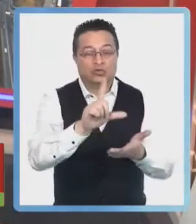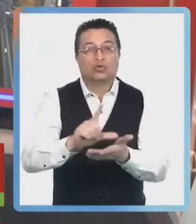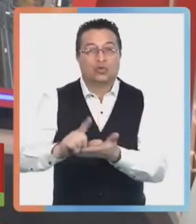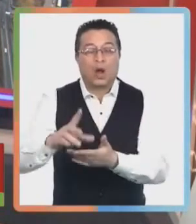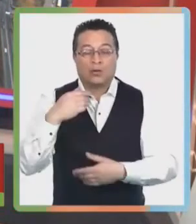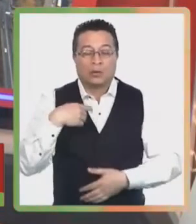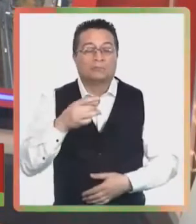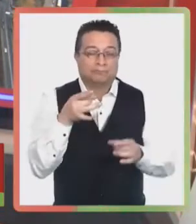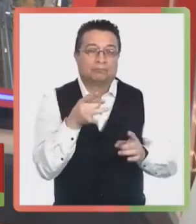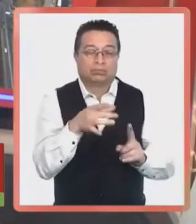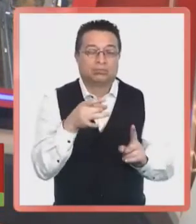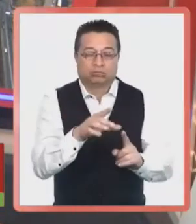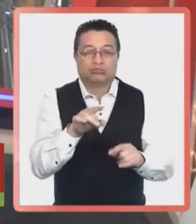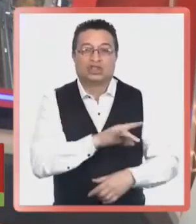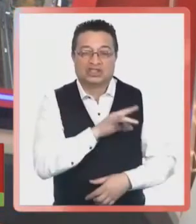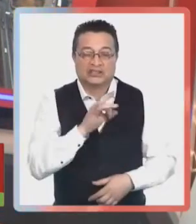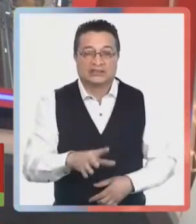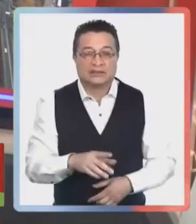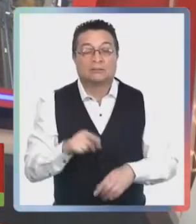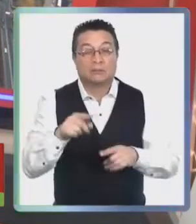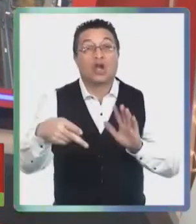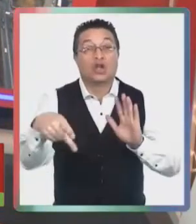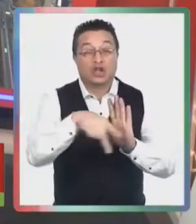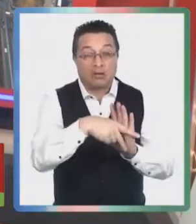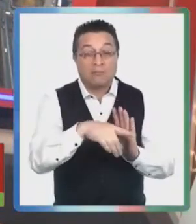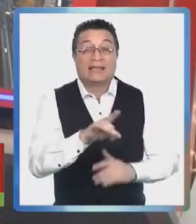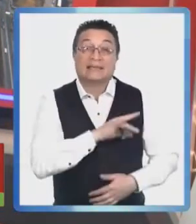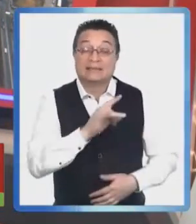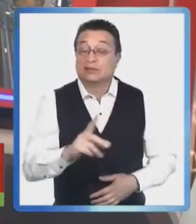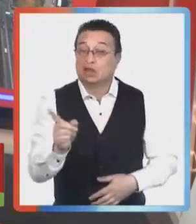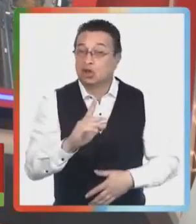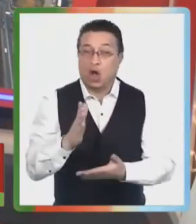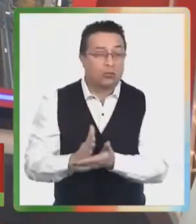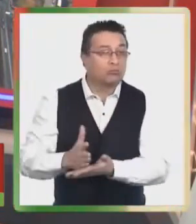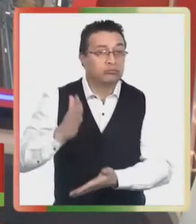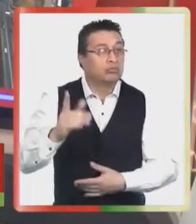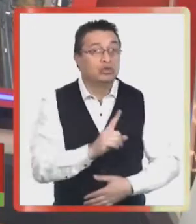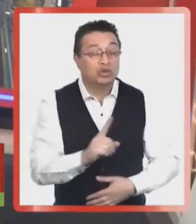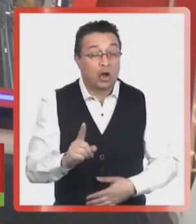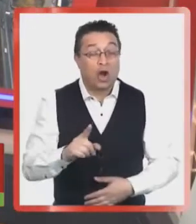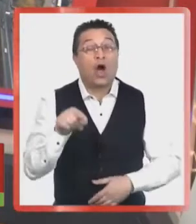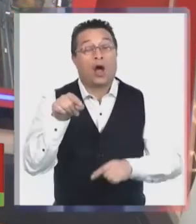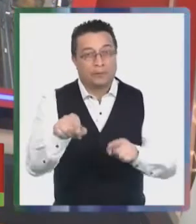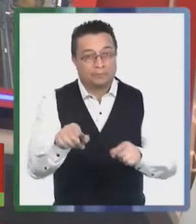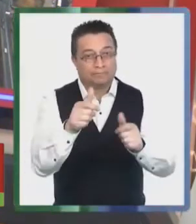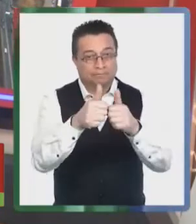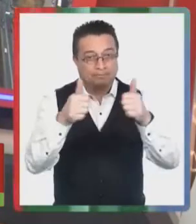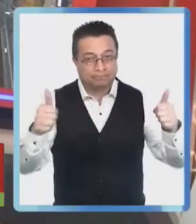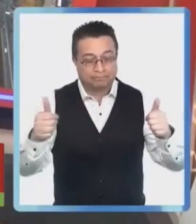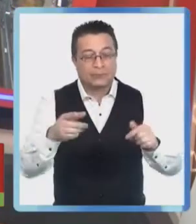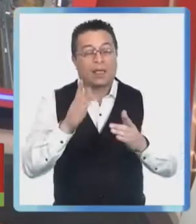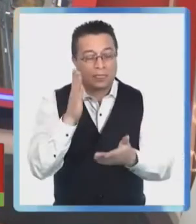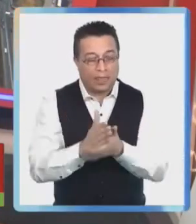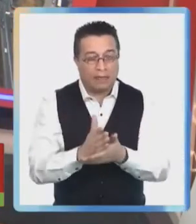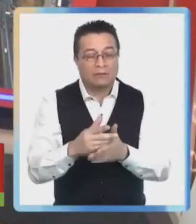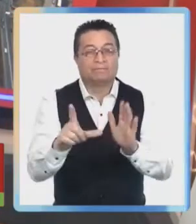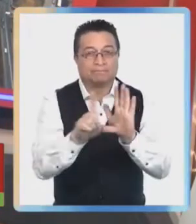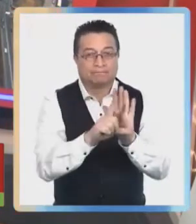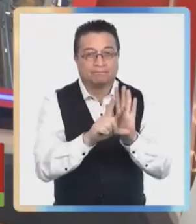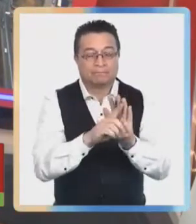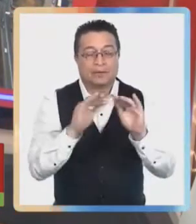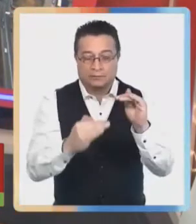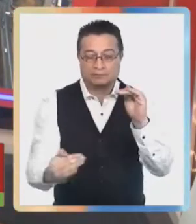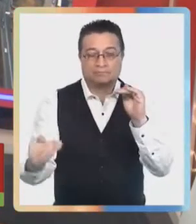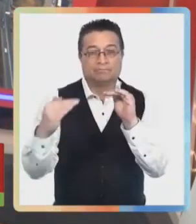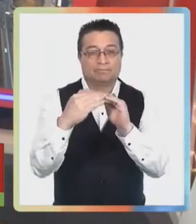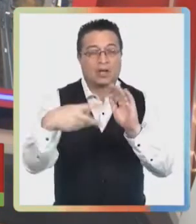en el patio trasero de nuestro país. Si las normas en Chile no son estrictas, los parlamentarios también tienen que legislar para estar a